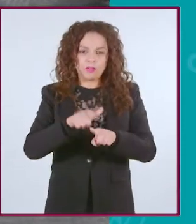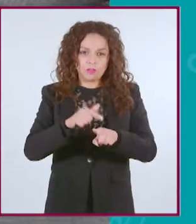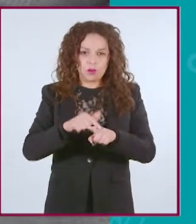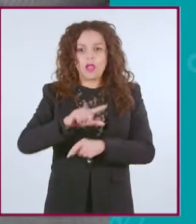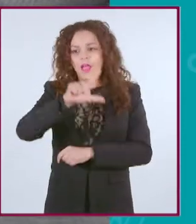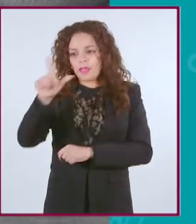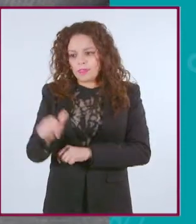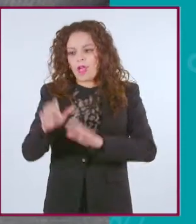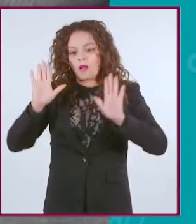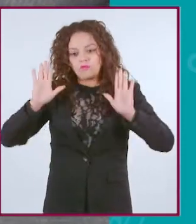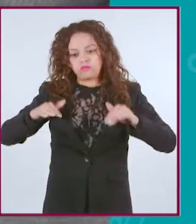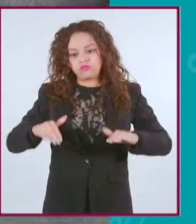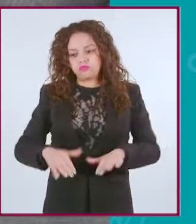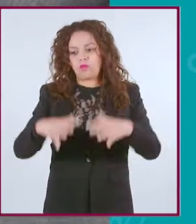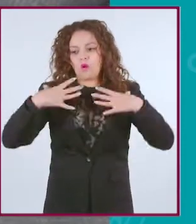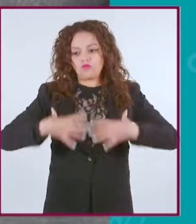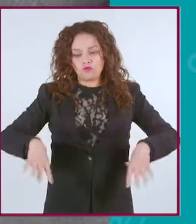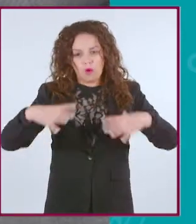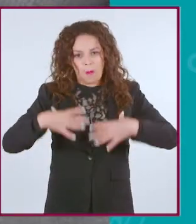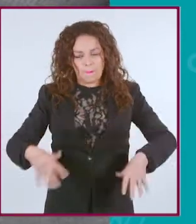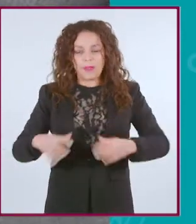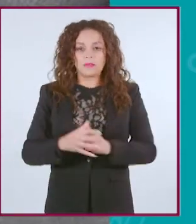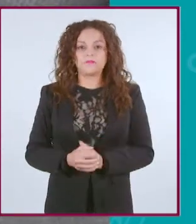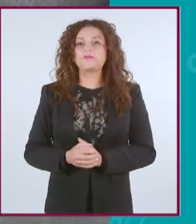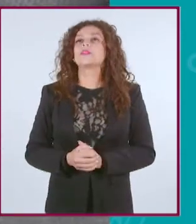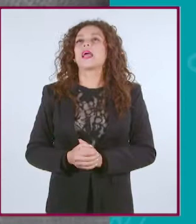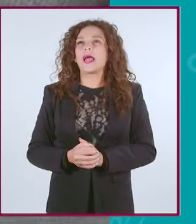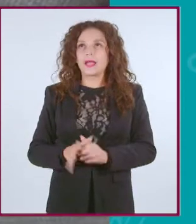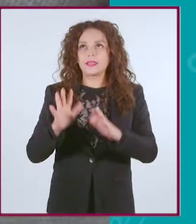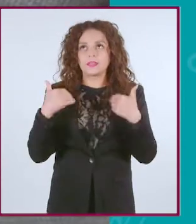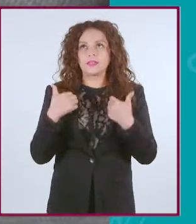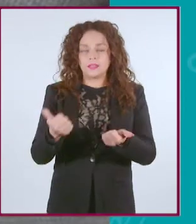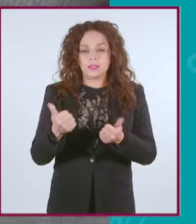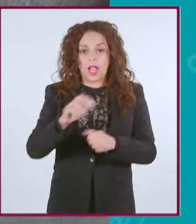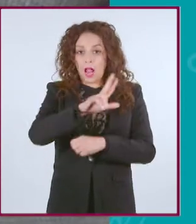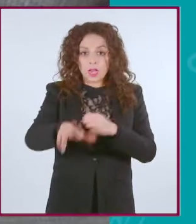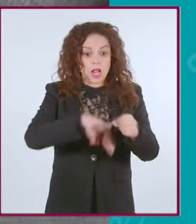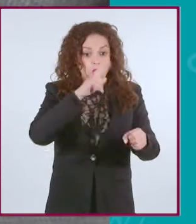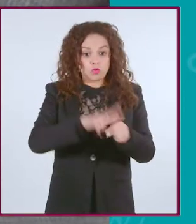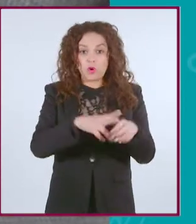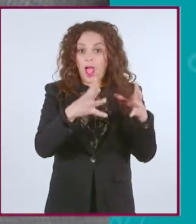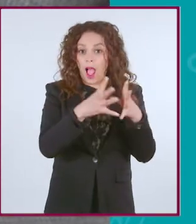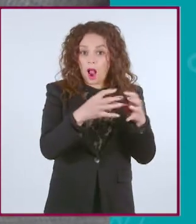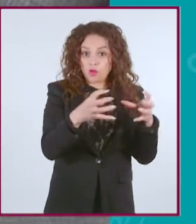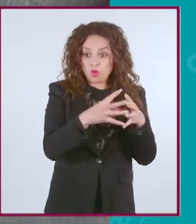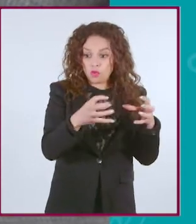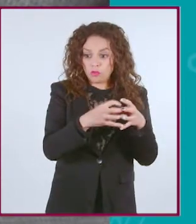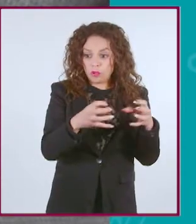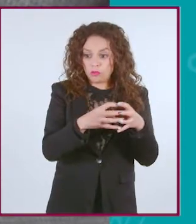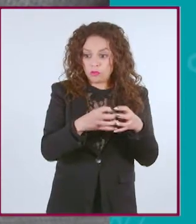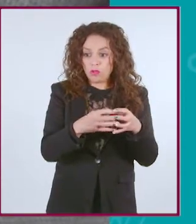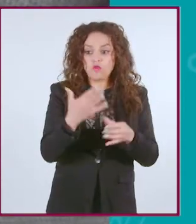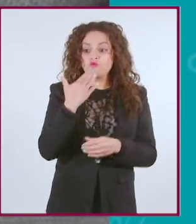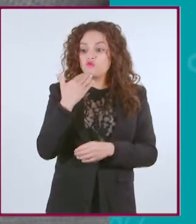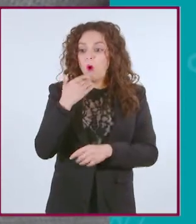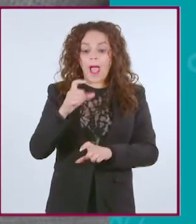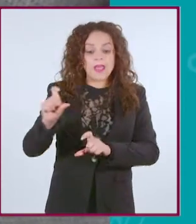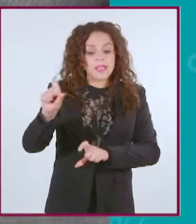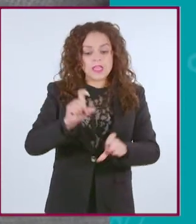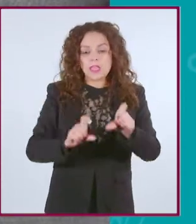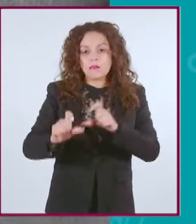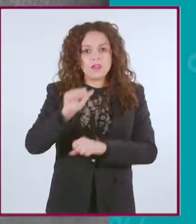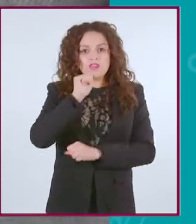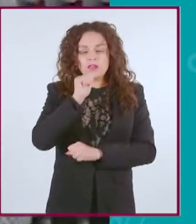digamos que todo desde el proceso de cuando está el algodón natural, no pasa por ningún proceso químico hasta que se